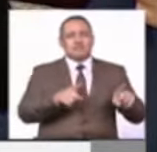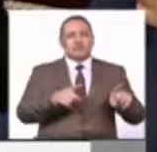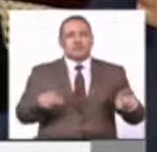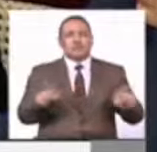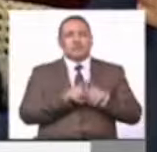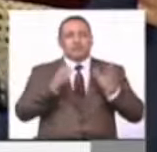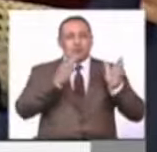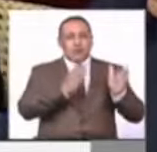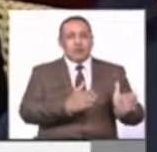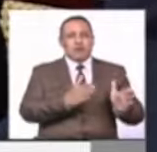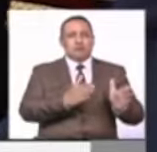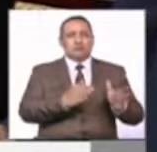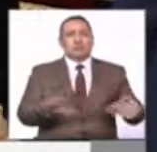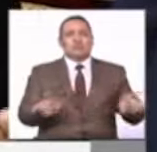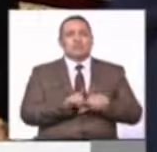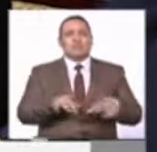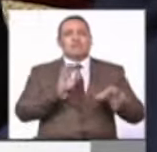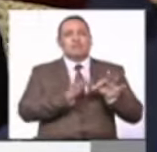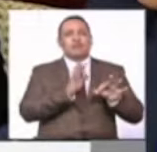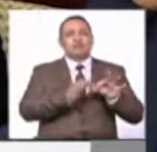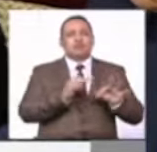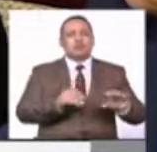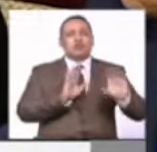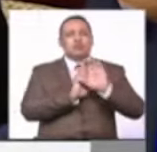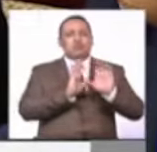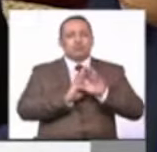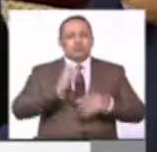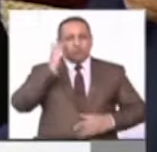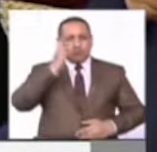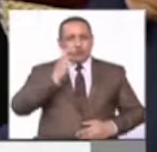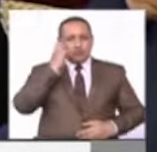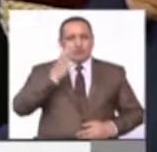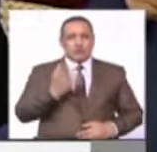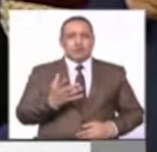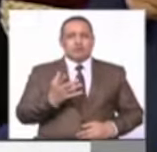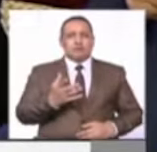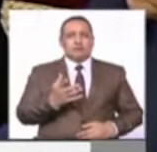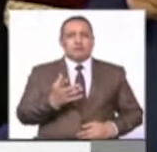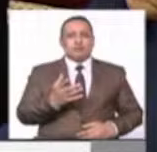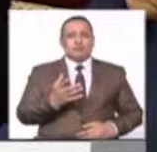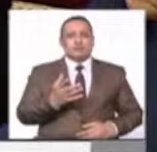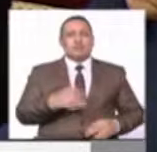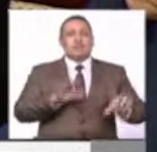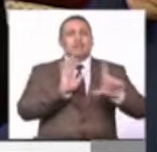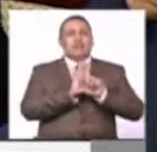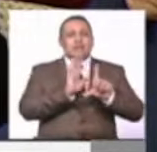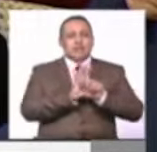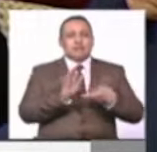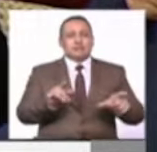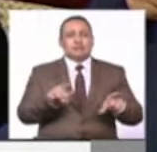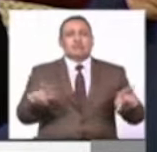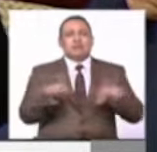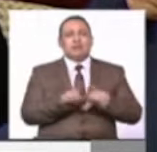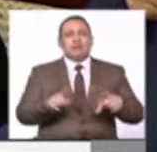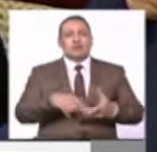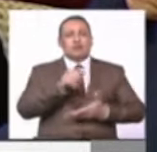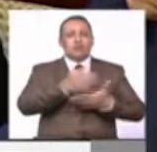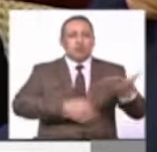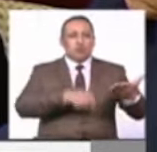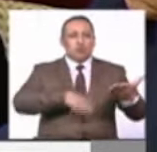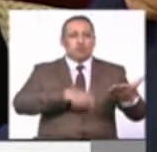por un lado traducimos la Constitución las leyes los